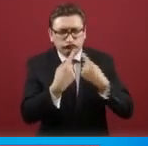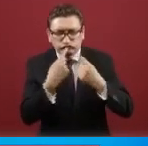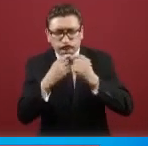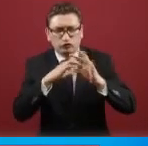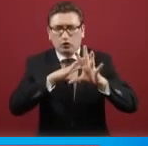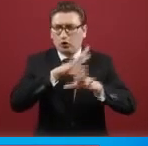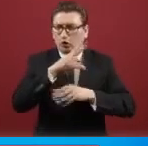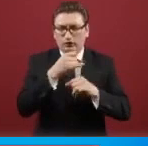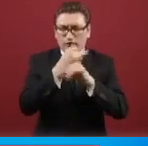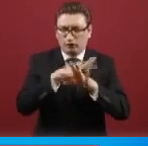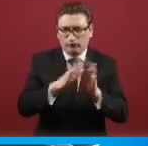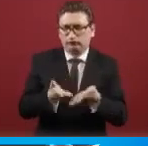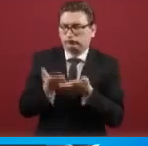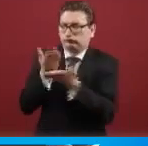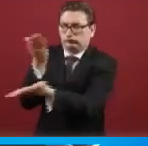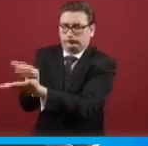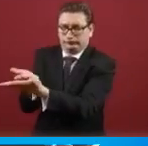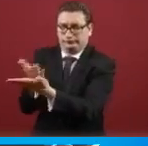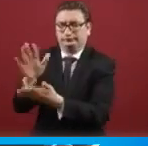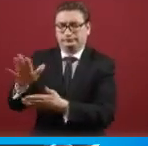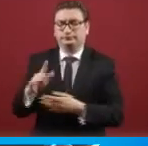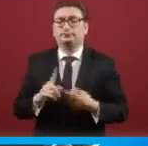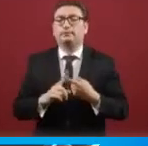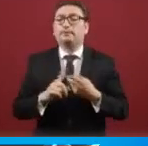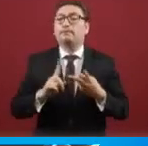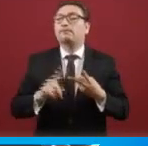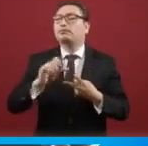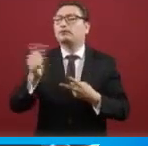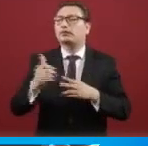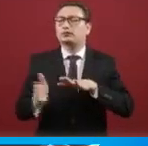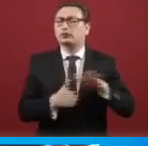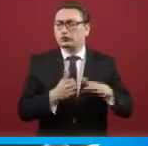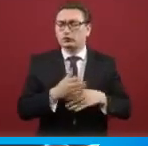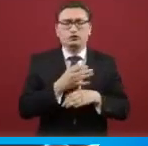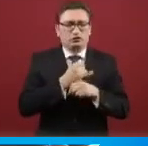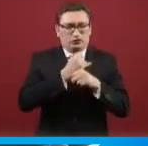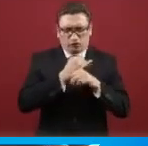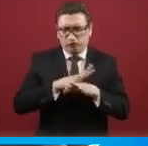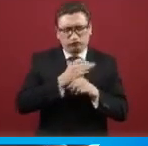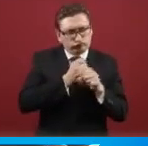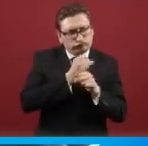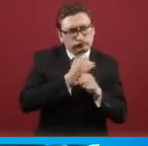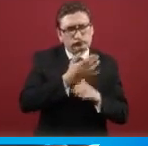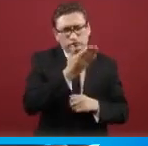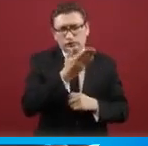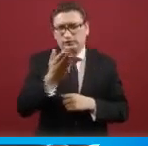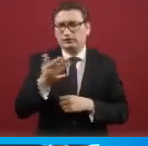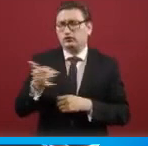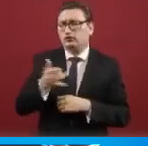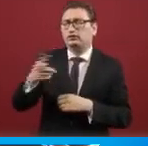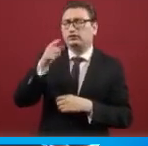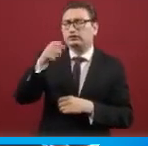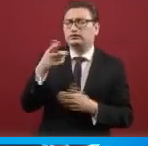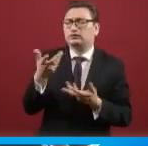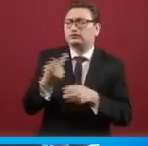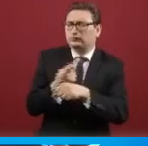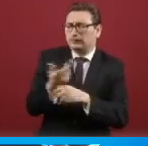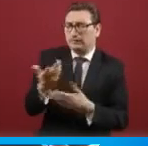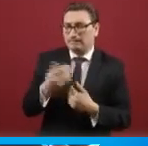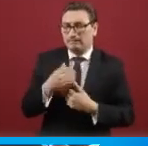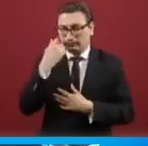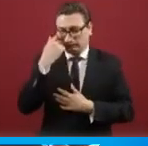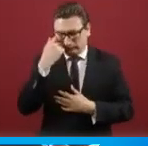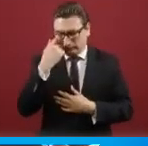Unidos y México. Fue un incidente que no pasó a mayores. Le envía como mensaje al presidente Trump el respeto de la soberanía de las naciones,